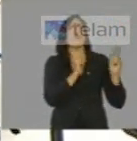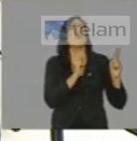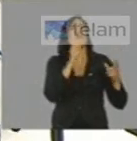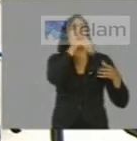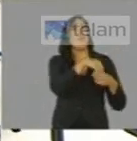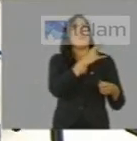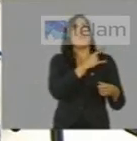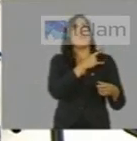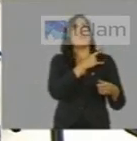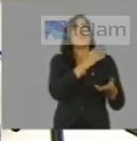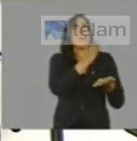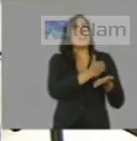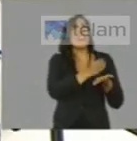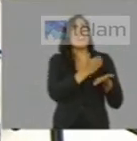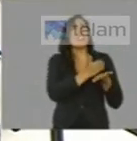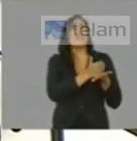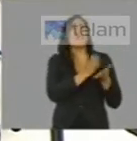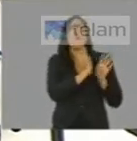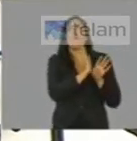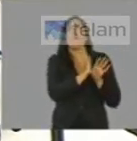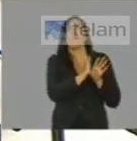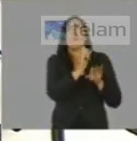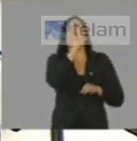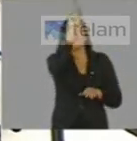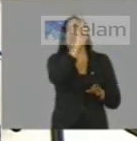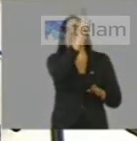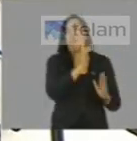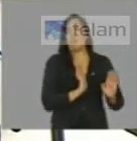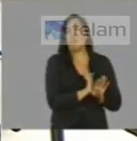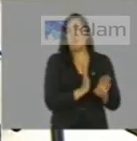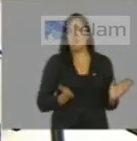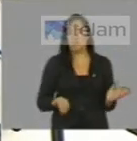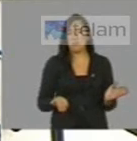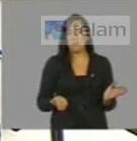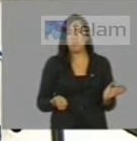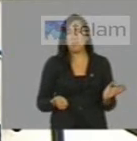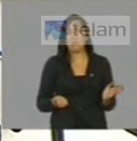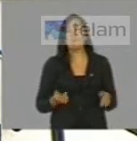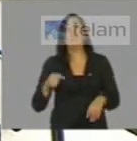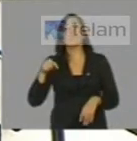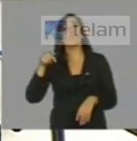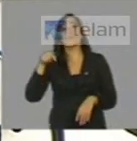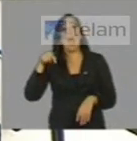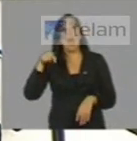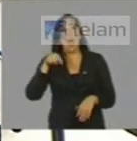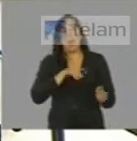universitario. Fíjense. Ahora advertimos que la reciente